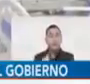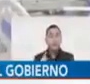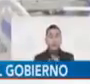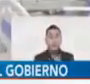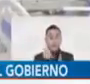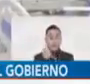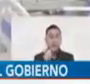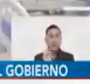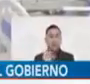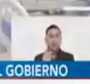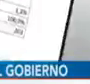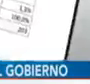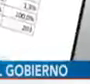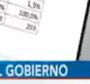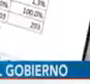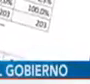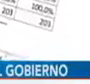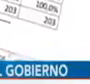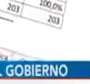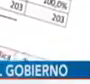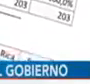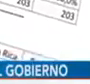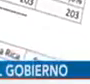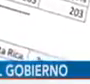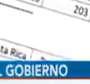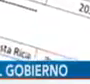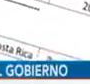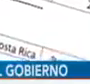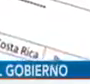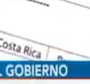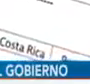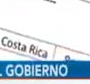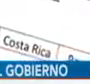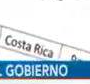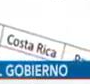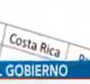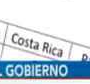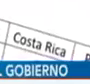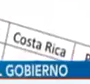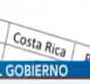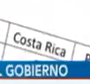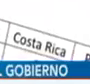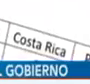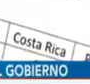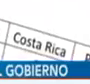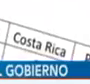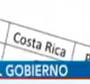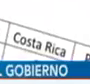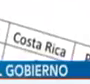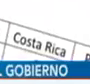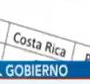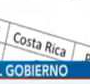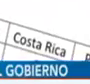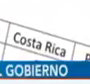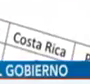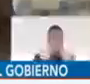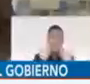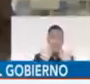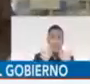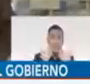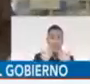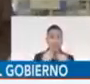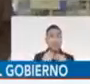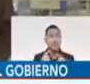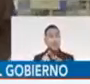aprobación en las medidas implementadas. Nicaragua obtuvo un 31.7% de aprobación en sus medidas implementadas